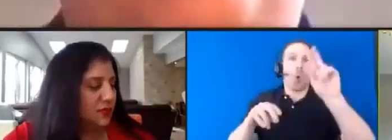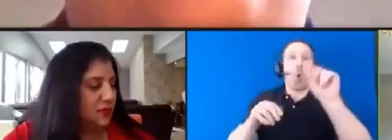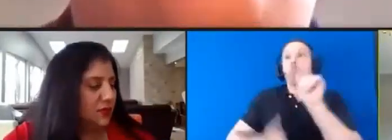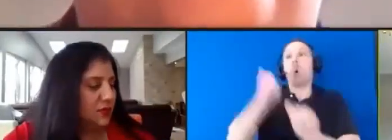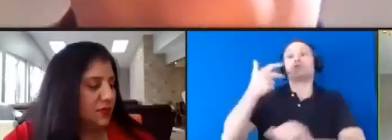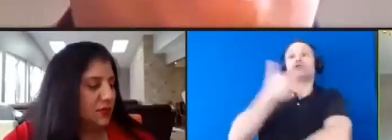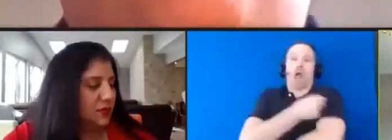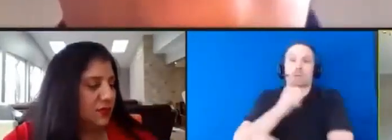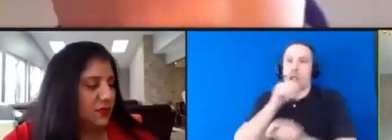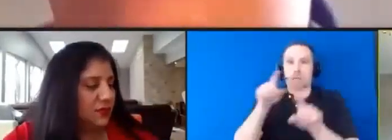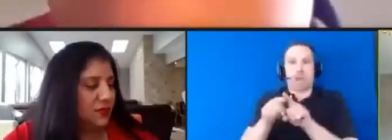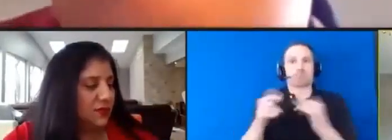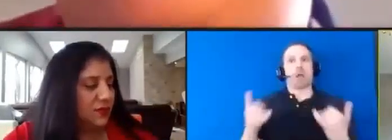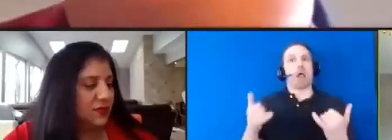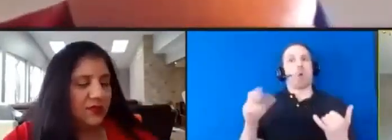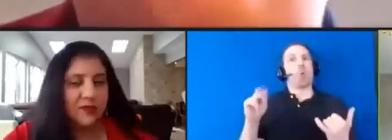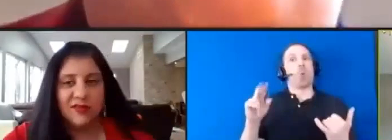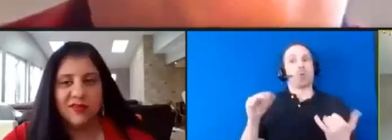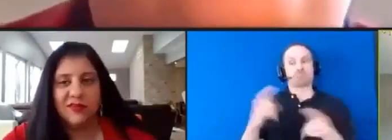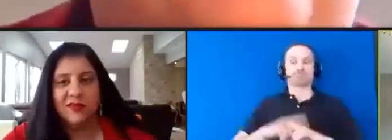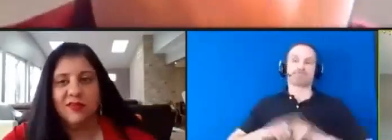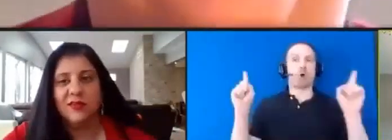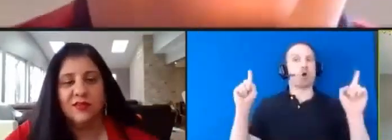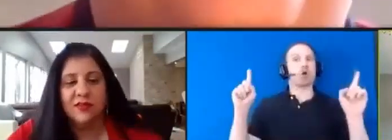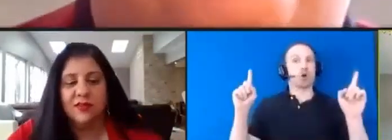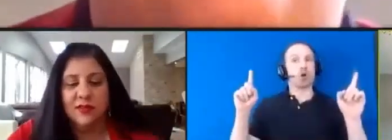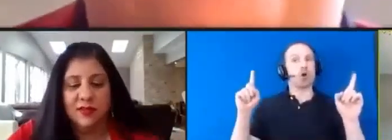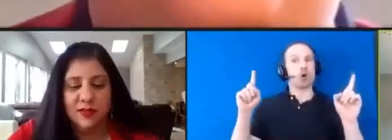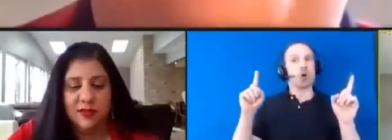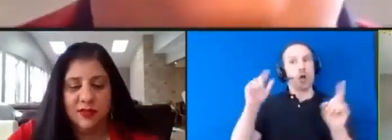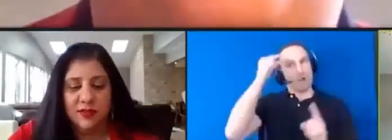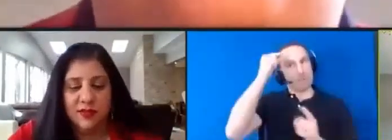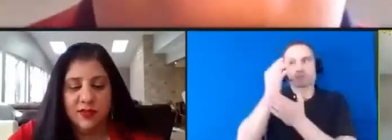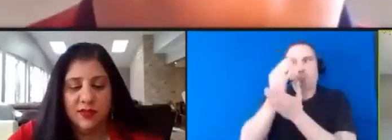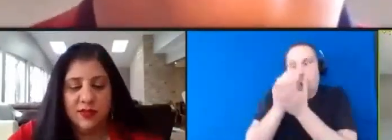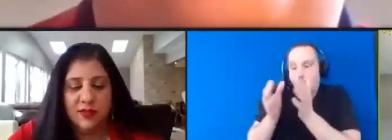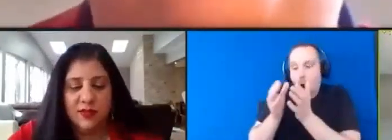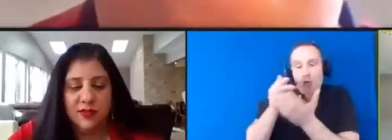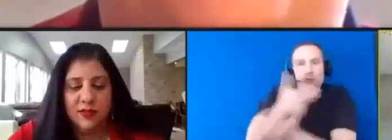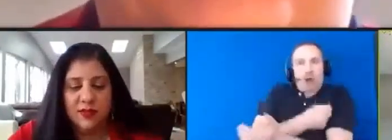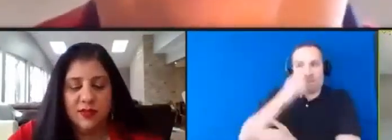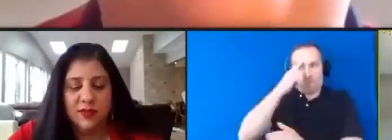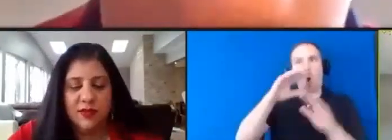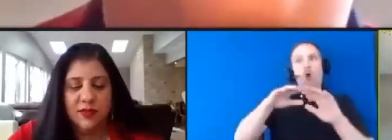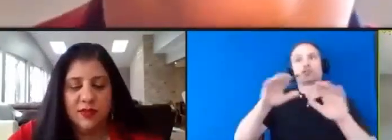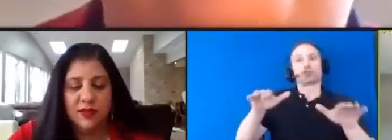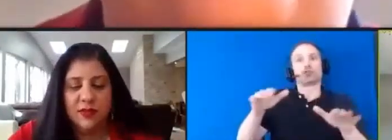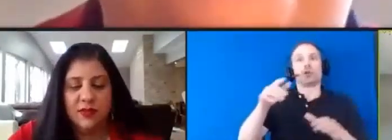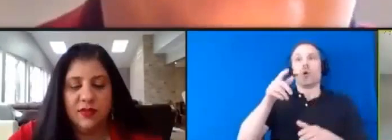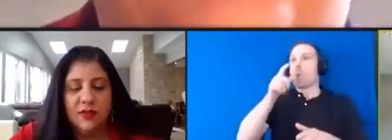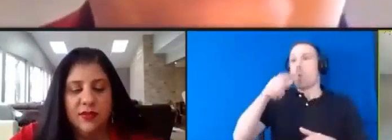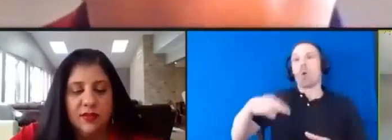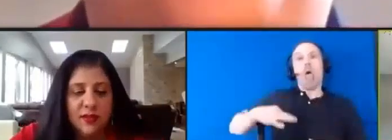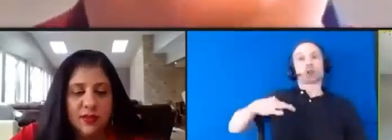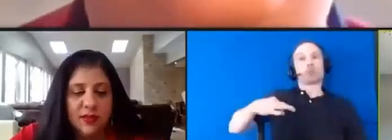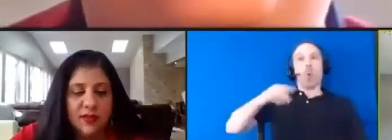y luego distribuyéndolas y es por esto que puede ser gratis o es así